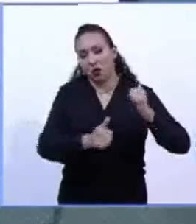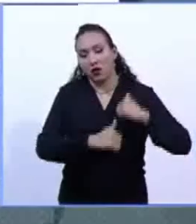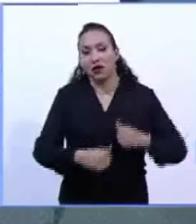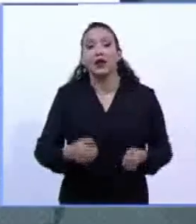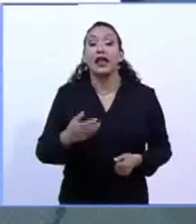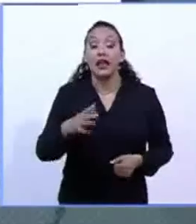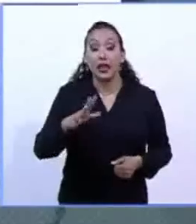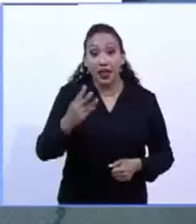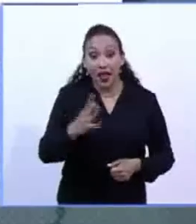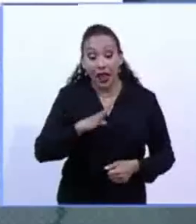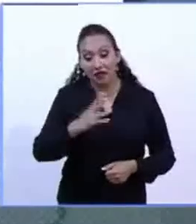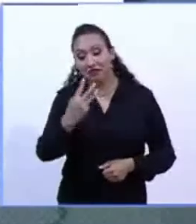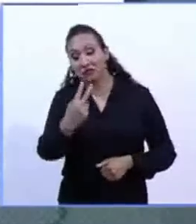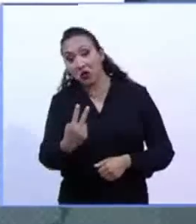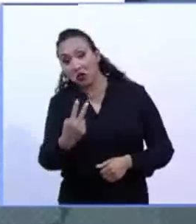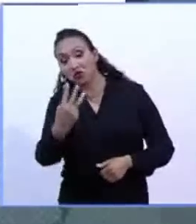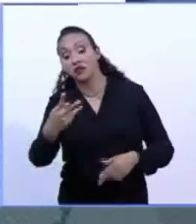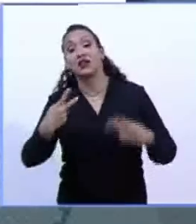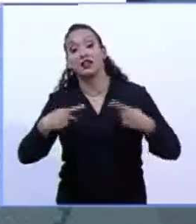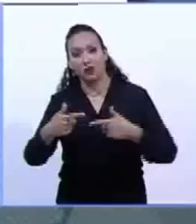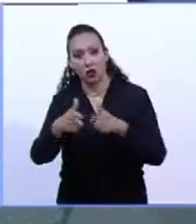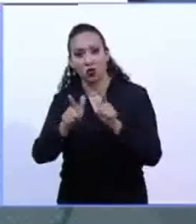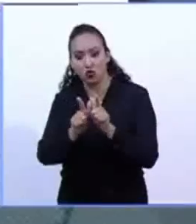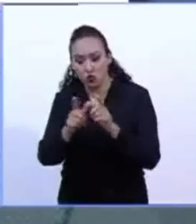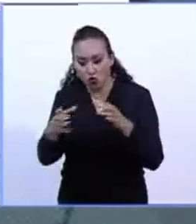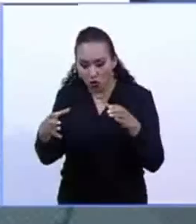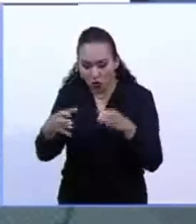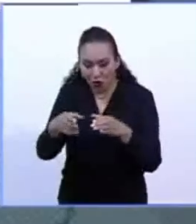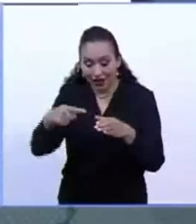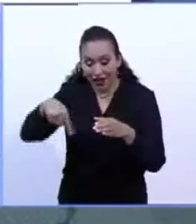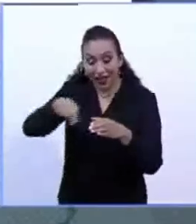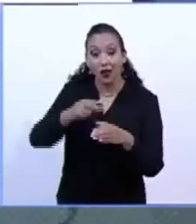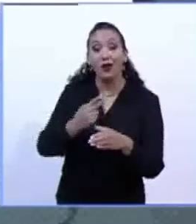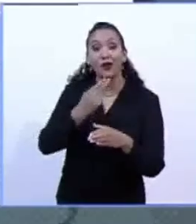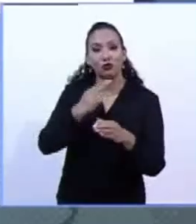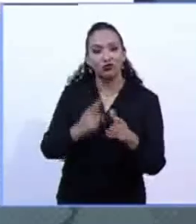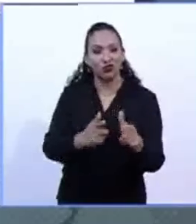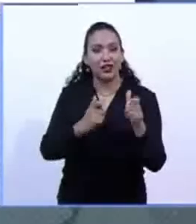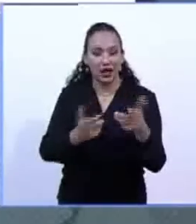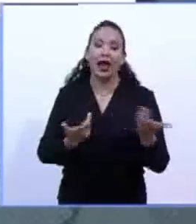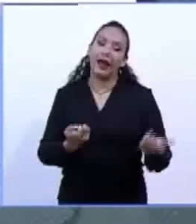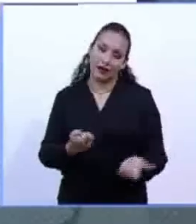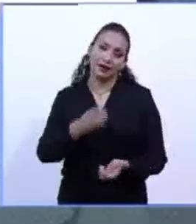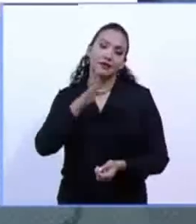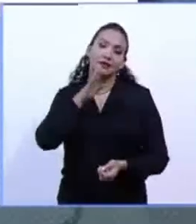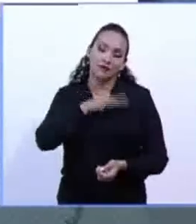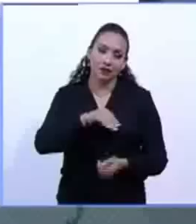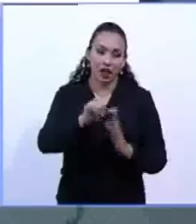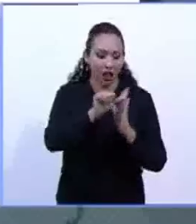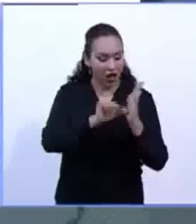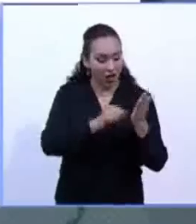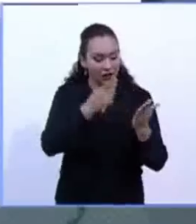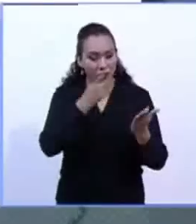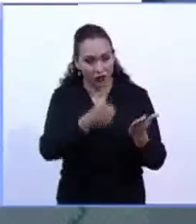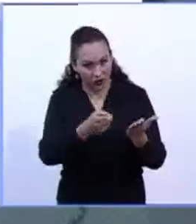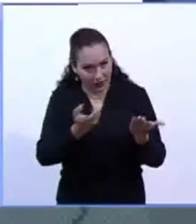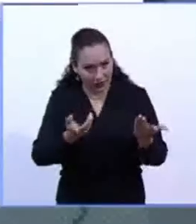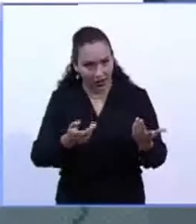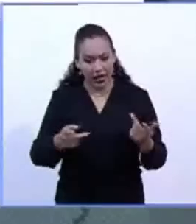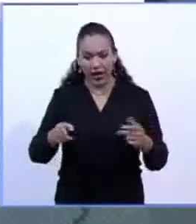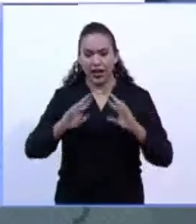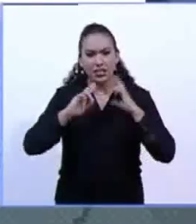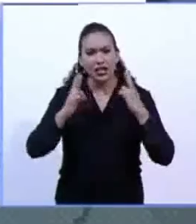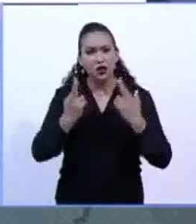o más personas, es decir, un grupo armado, lo que es acorde con el artículo 9 constitucional, que no protege las reuniones